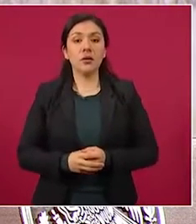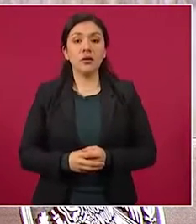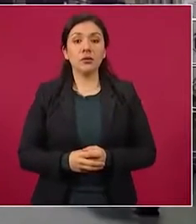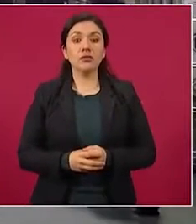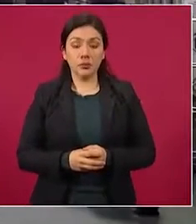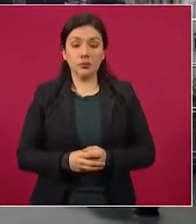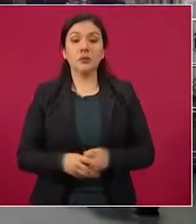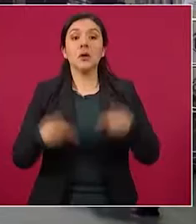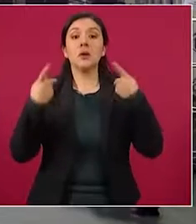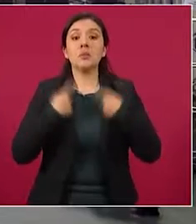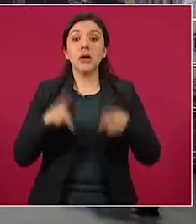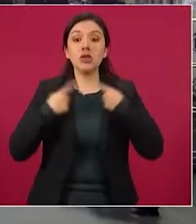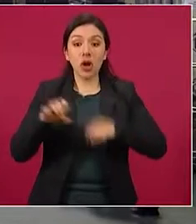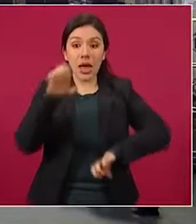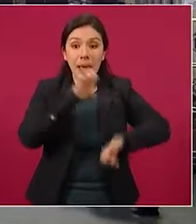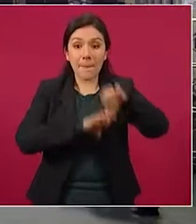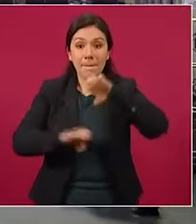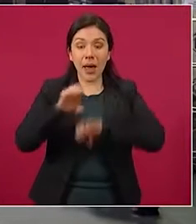el embajador,